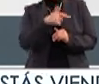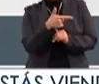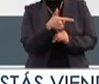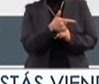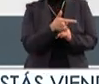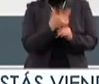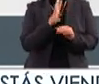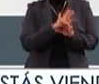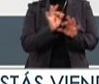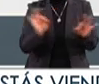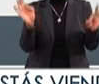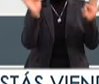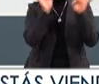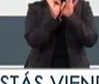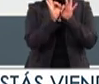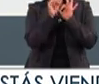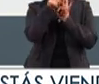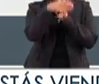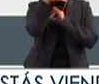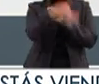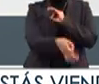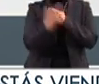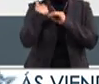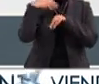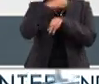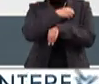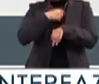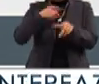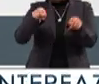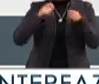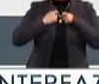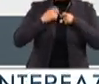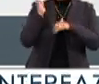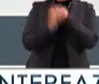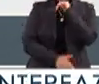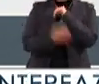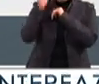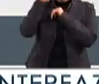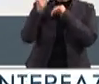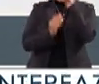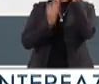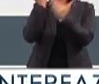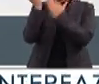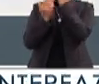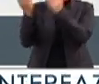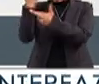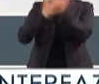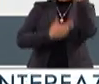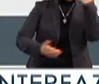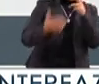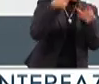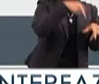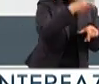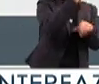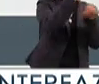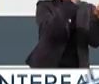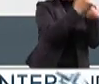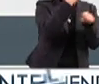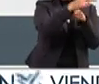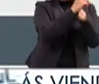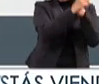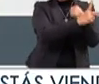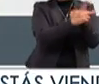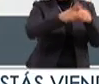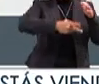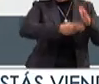lo más importante es que aceptas el compromiso de al término de tu maestría regresar durante al menos dos años a tu